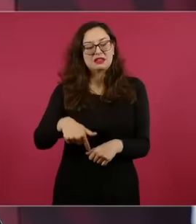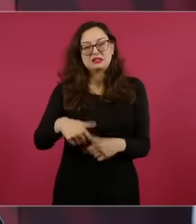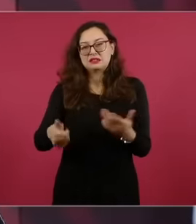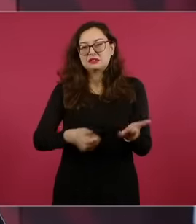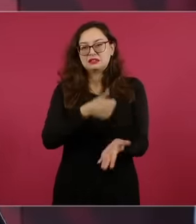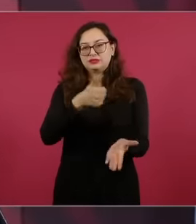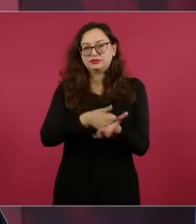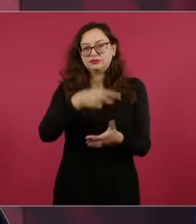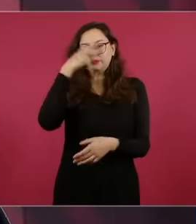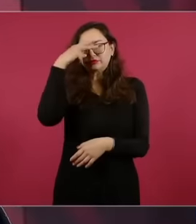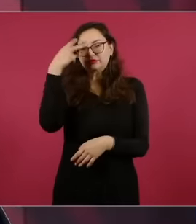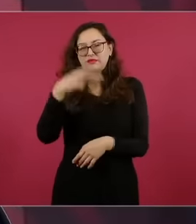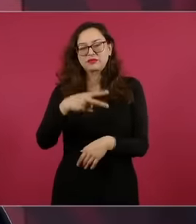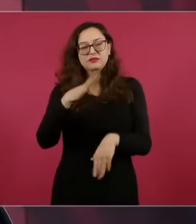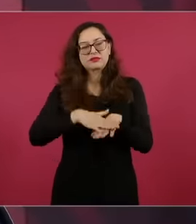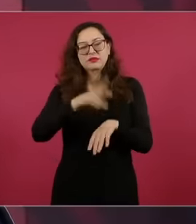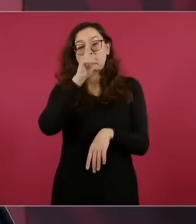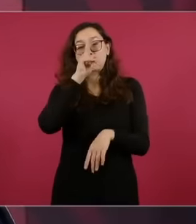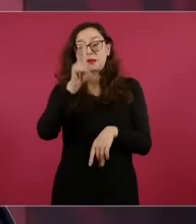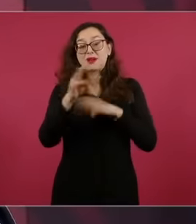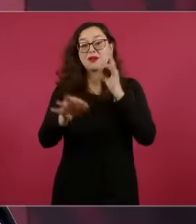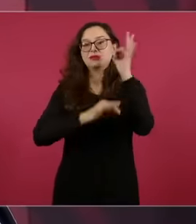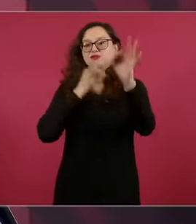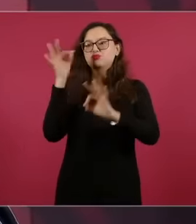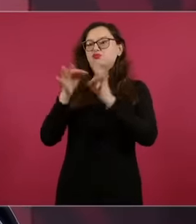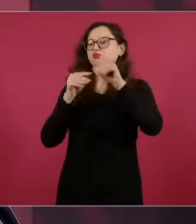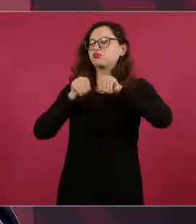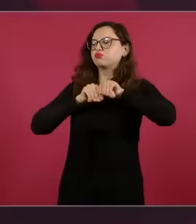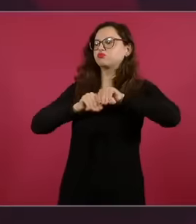la manipulación.